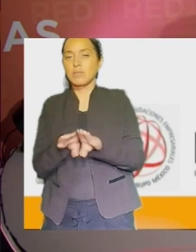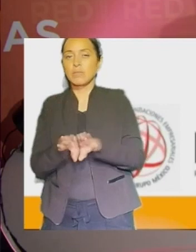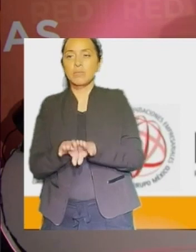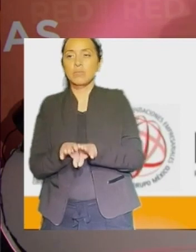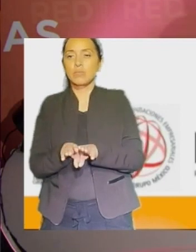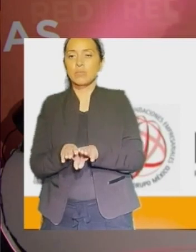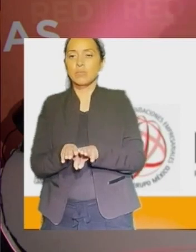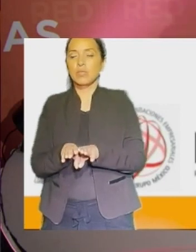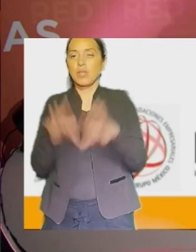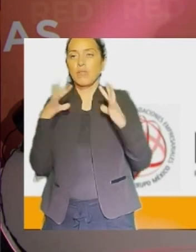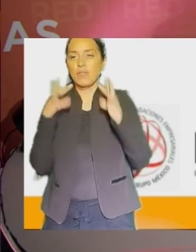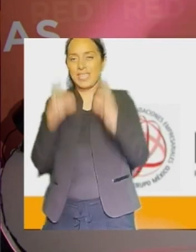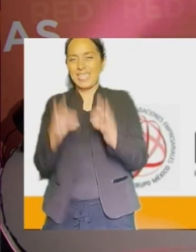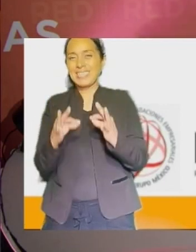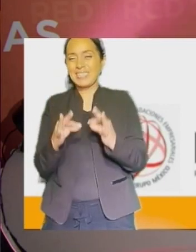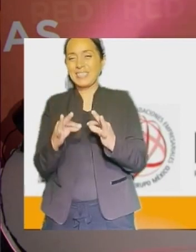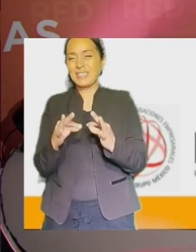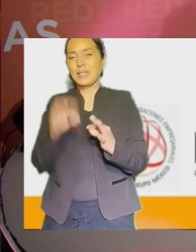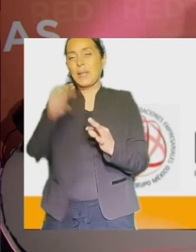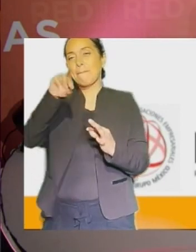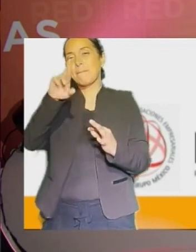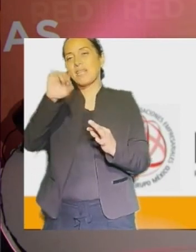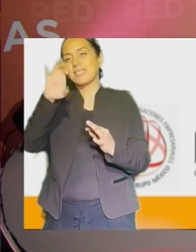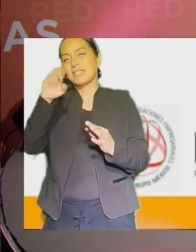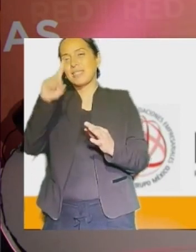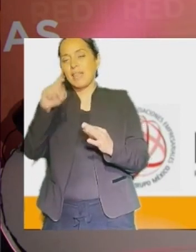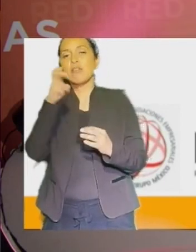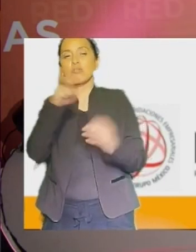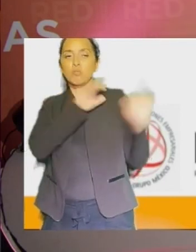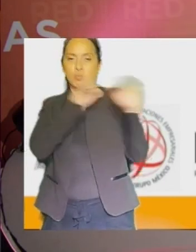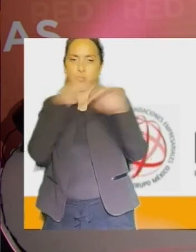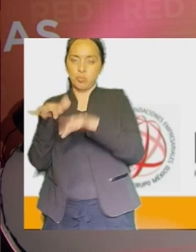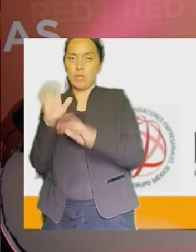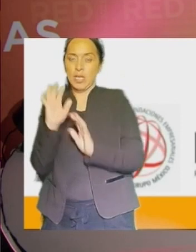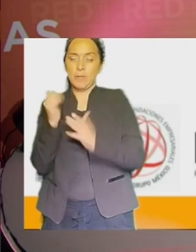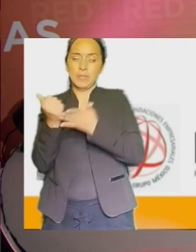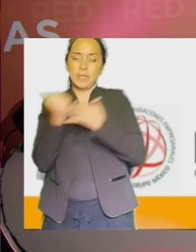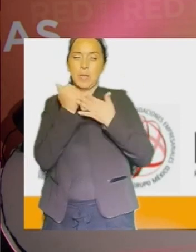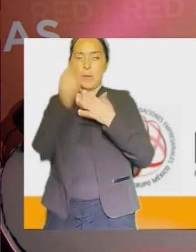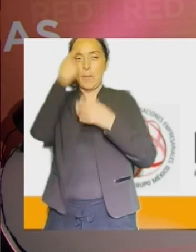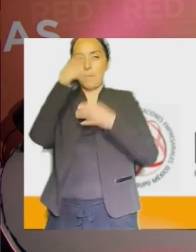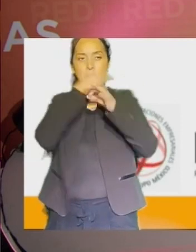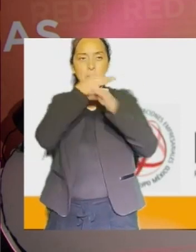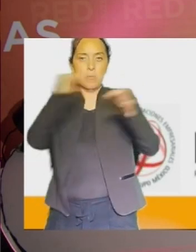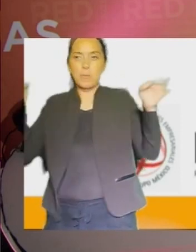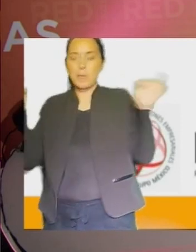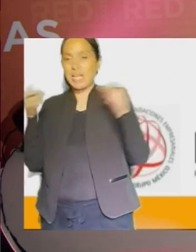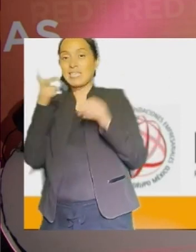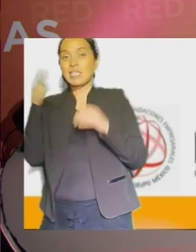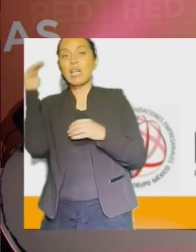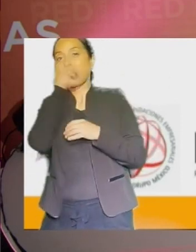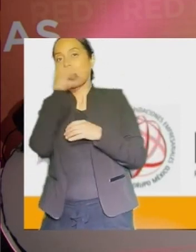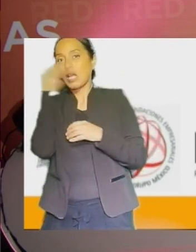con Fundación Merced, de hecho va a ser en la sede de Fundación Merced, va a ser presencial y nos están ayudando en la difusión en CEMEFI. Va a ser totalmente